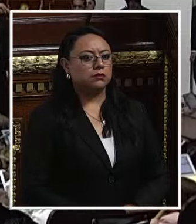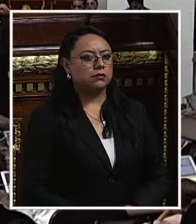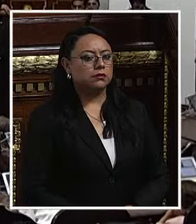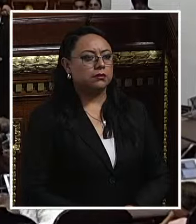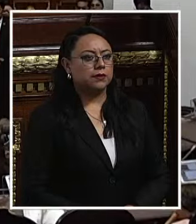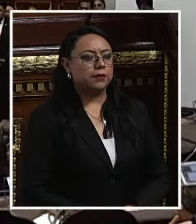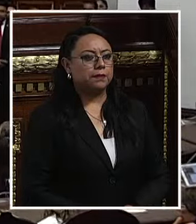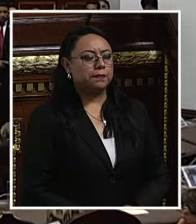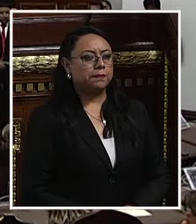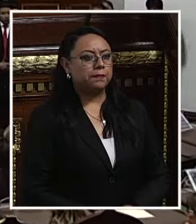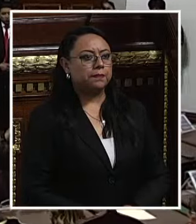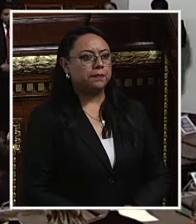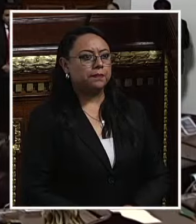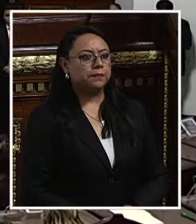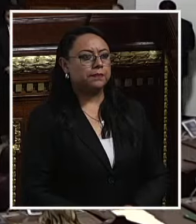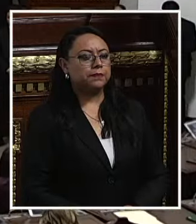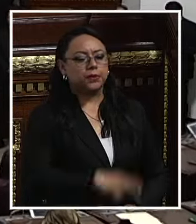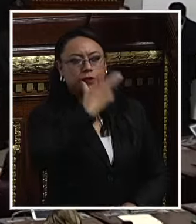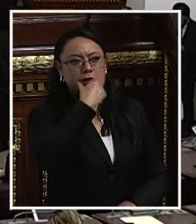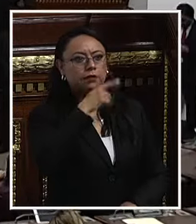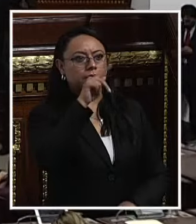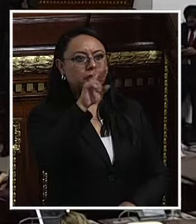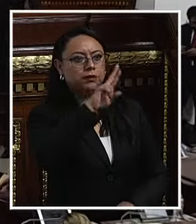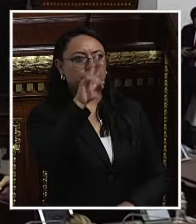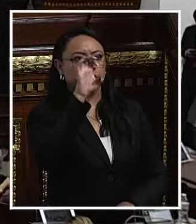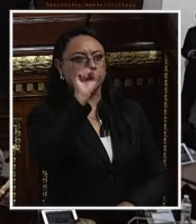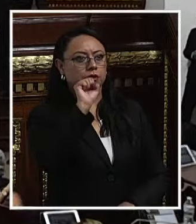Torres Guerrero Raúl de Jesús.